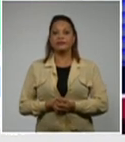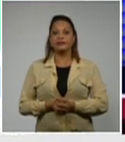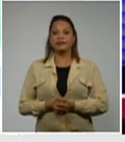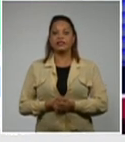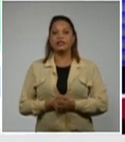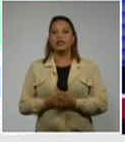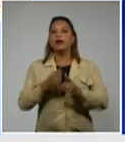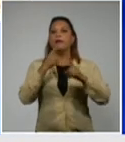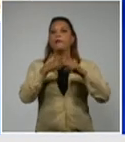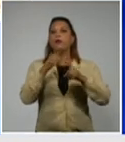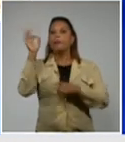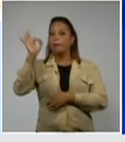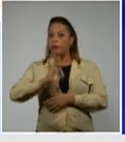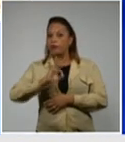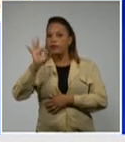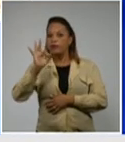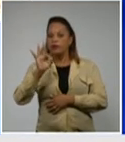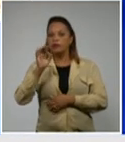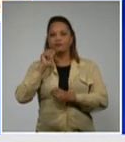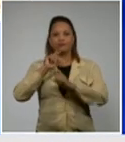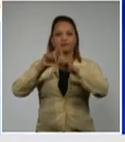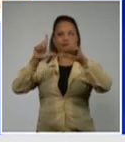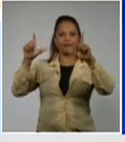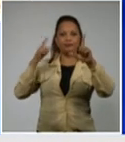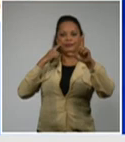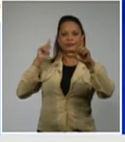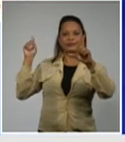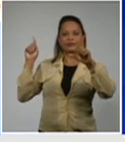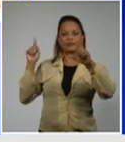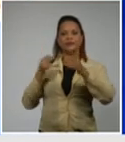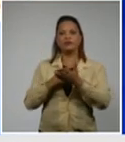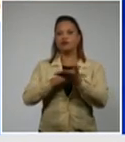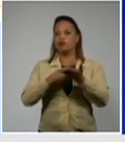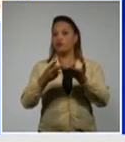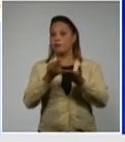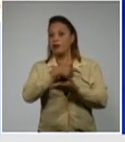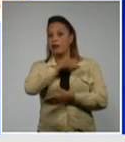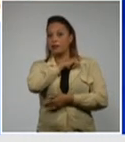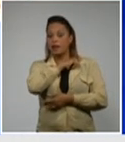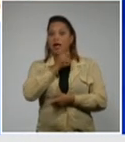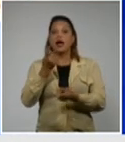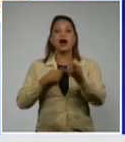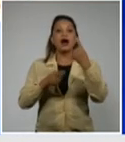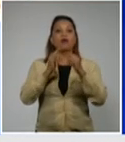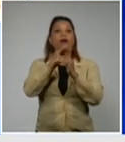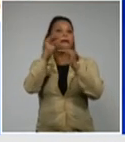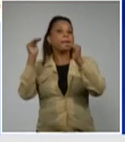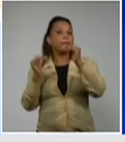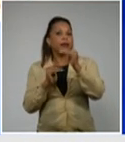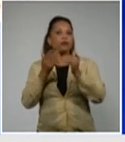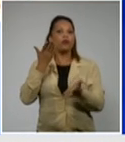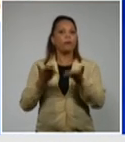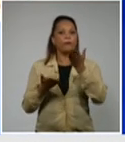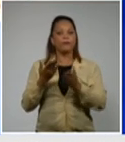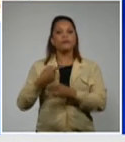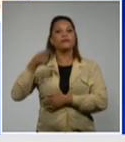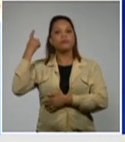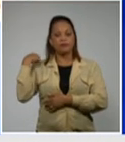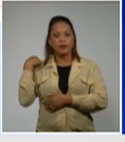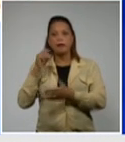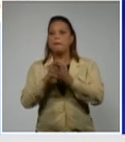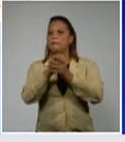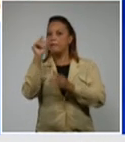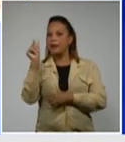incidencia en los últimos 15 días, aunque inferior al día de ayer, pero Mayabeque está